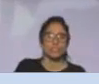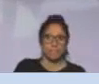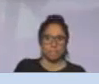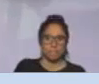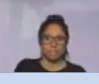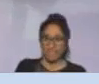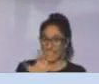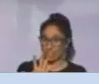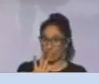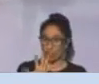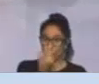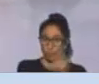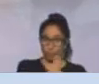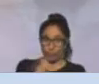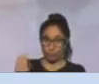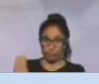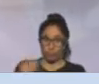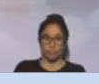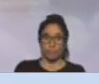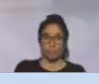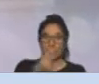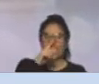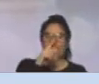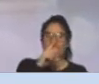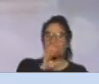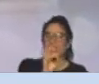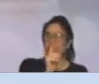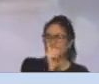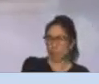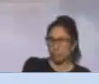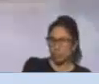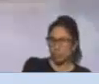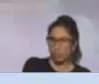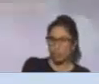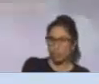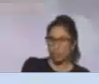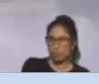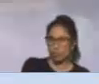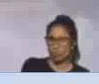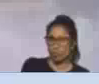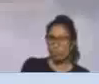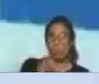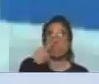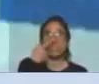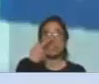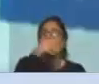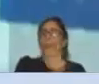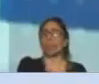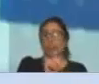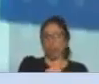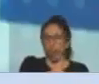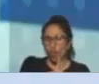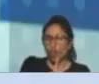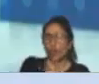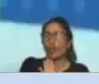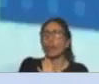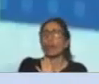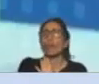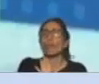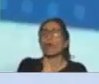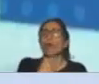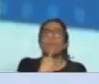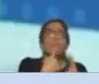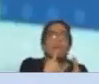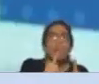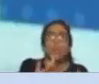5 candidatos. 70% no es intención de voto, sino son las cosas que la gente